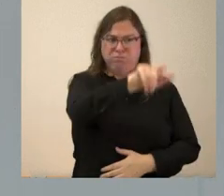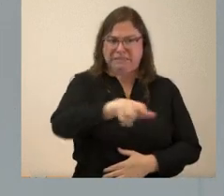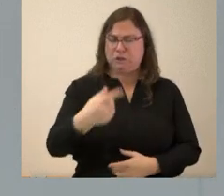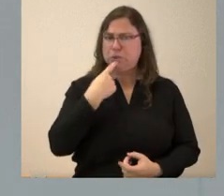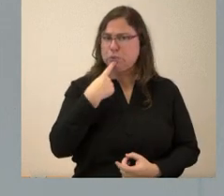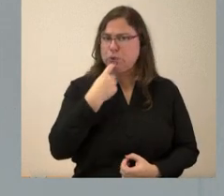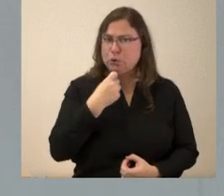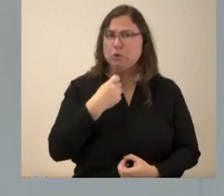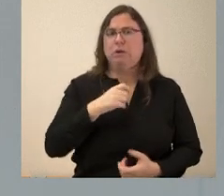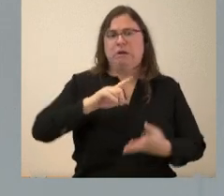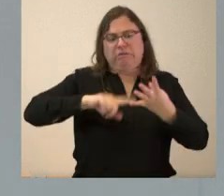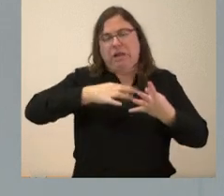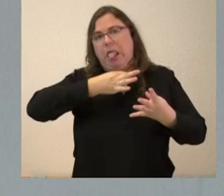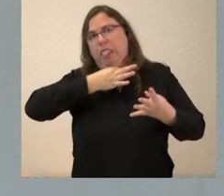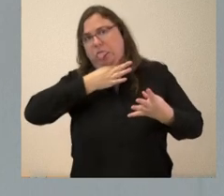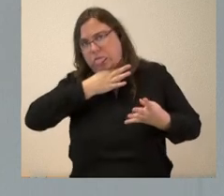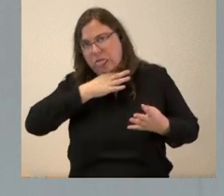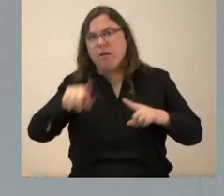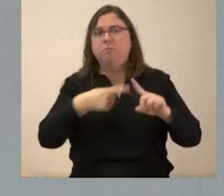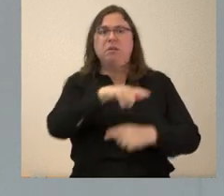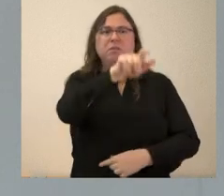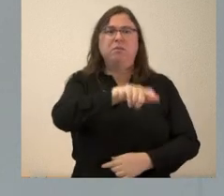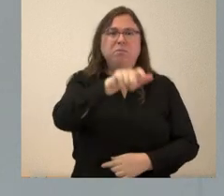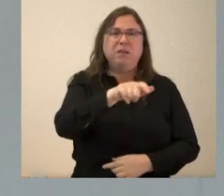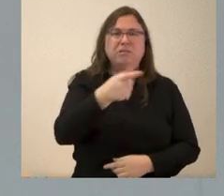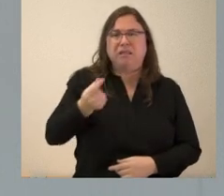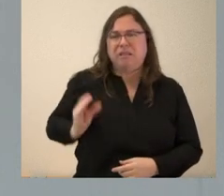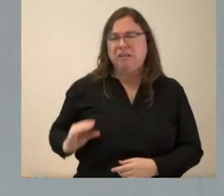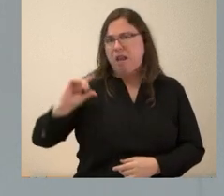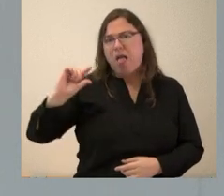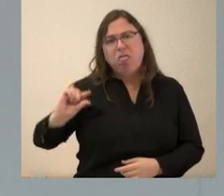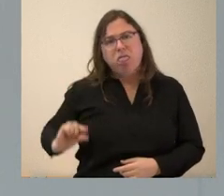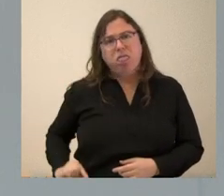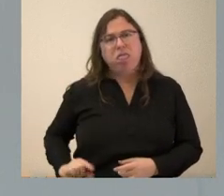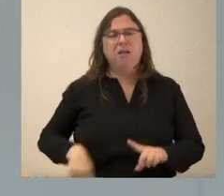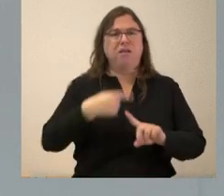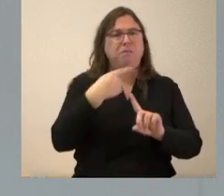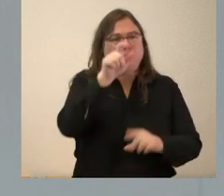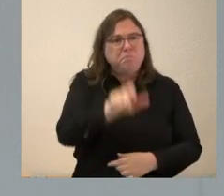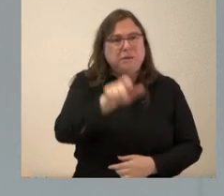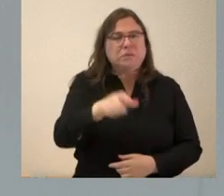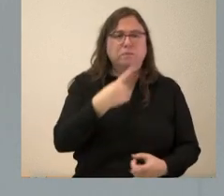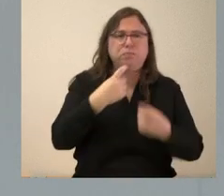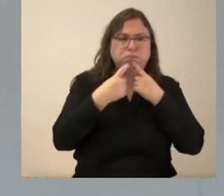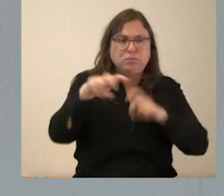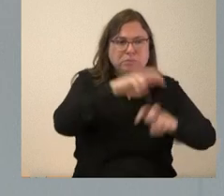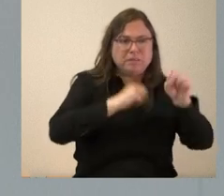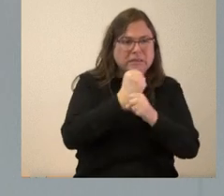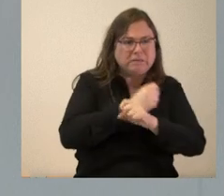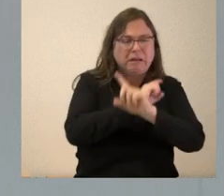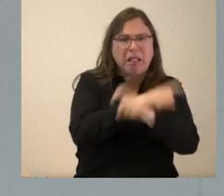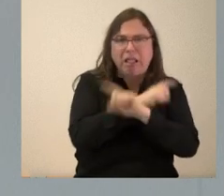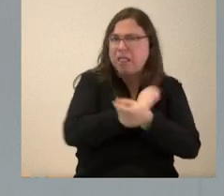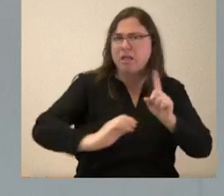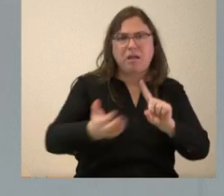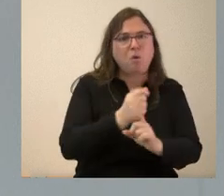dificultades para llegar a fin de mes muchas personas que han perdido poder adquisitivo muchas personas que pueden tener dificultades para encontrar un puesto de trabajo o mantener